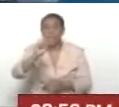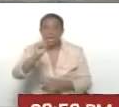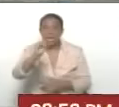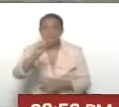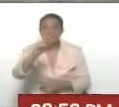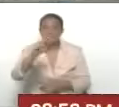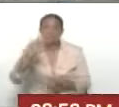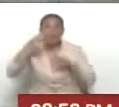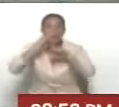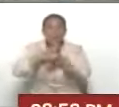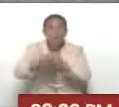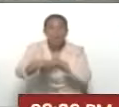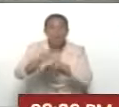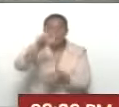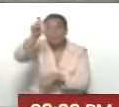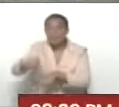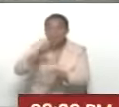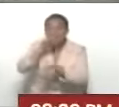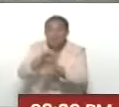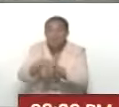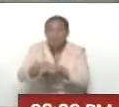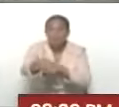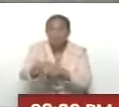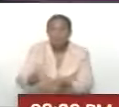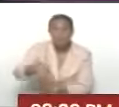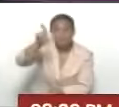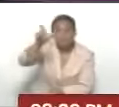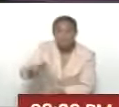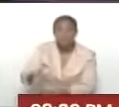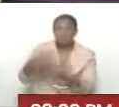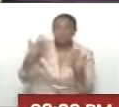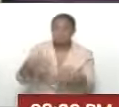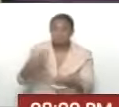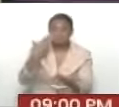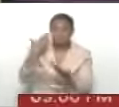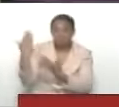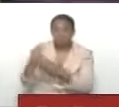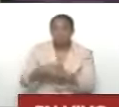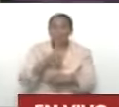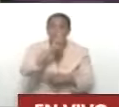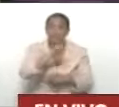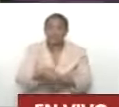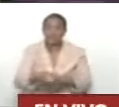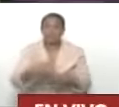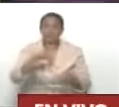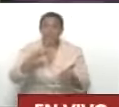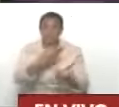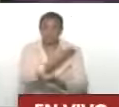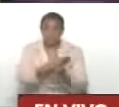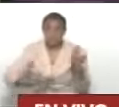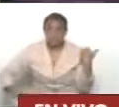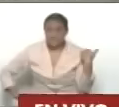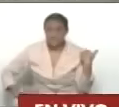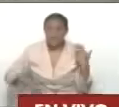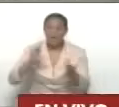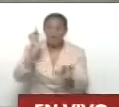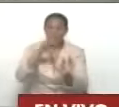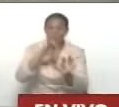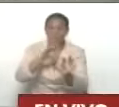en un influencer. ¿Ah? También a la presidenta del Fondo Nacional de